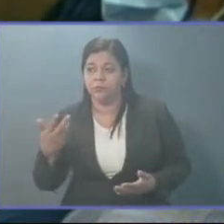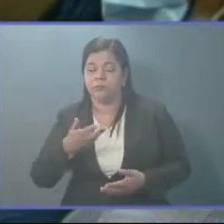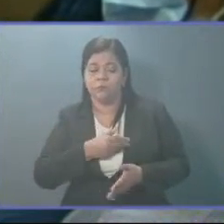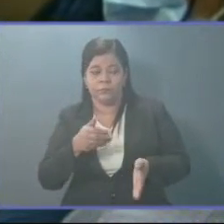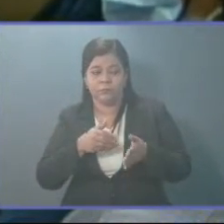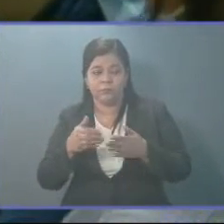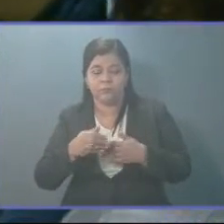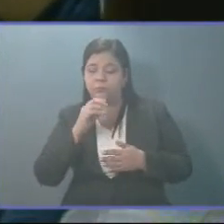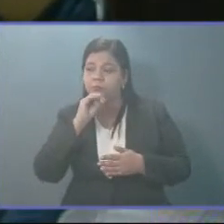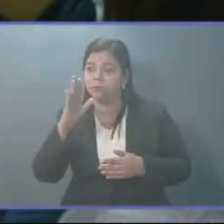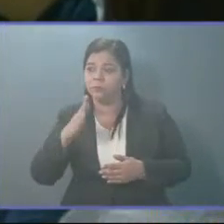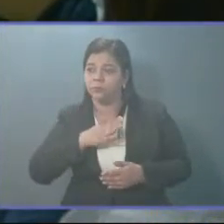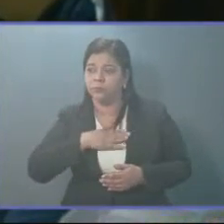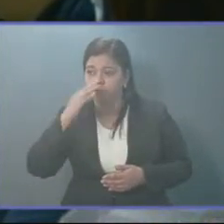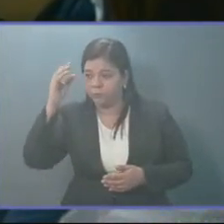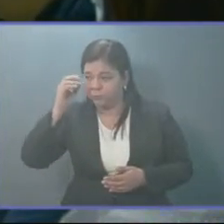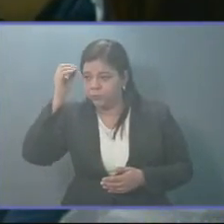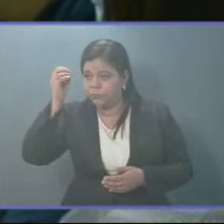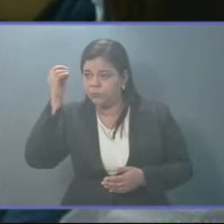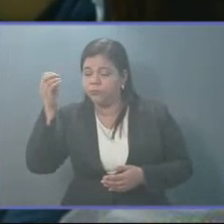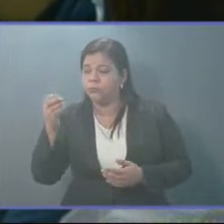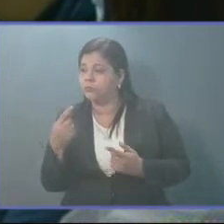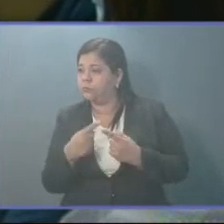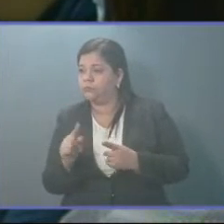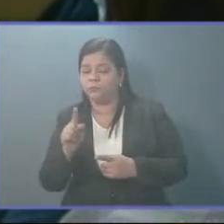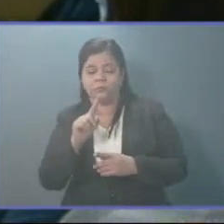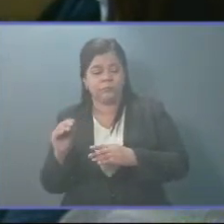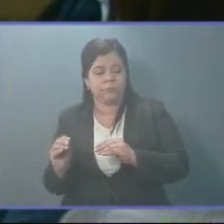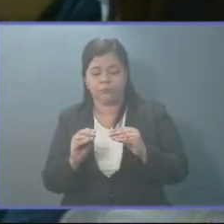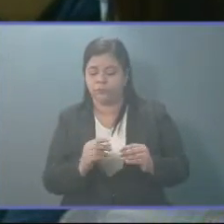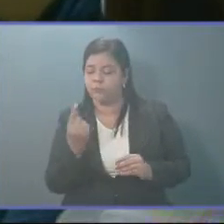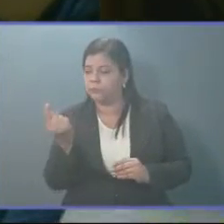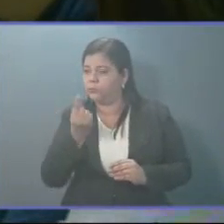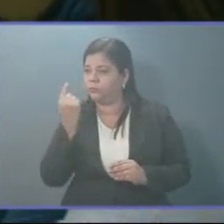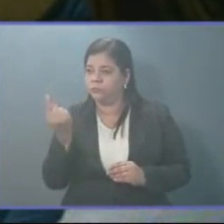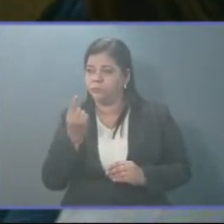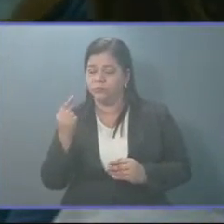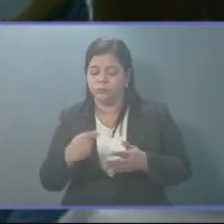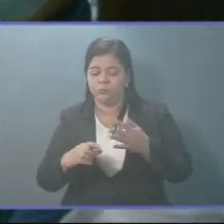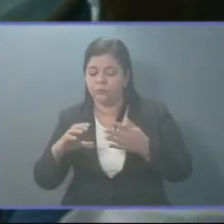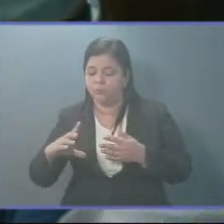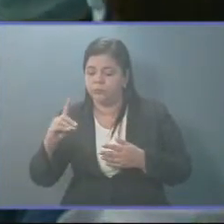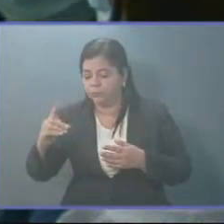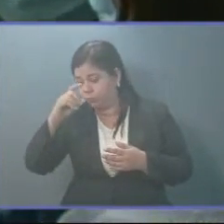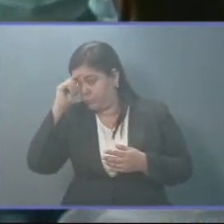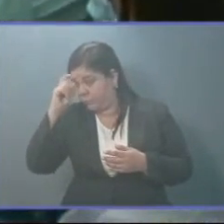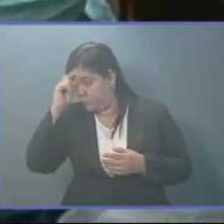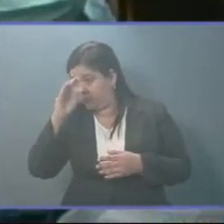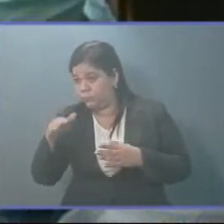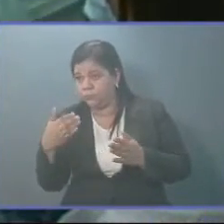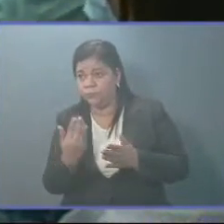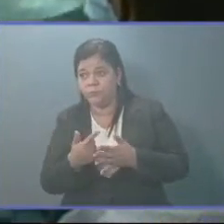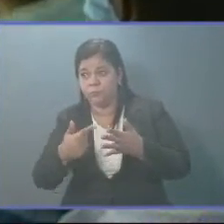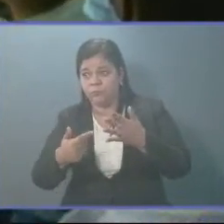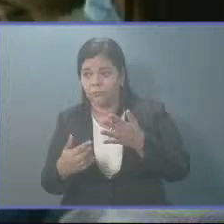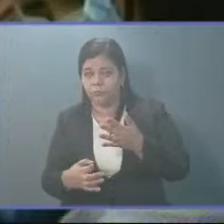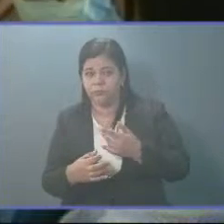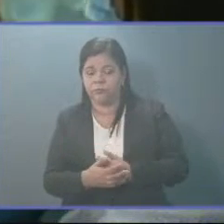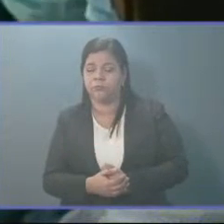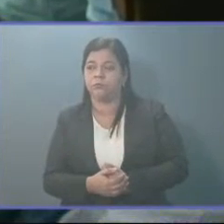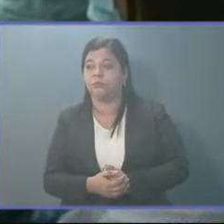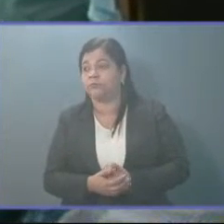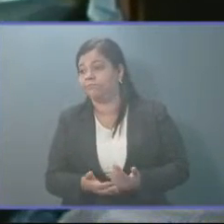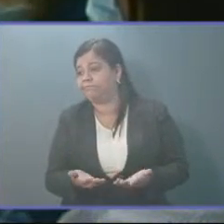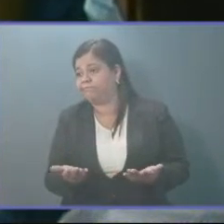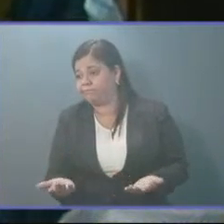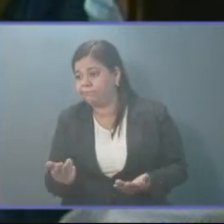decir desde ya mi criterio, porque no solo se aplica el Código de Trabajo, sino todo el ámbito de las leyes laborales. Por